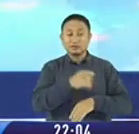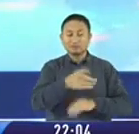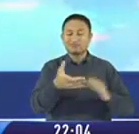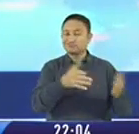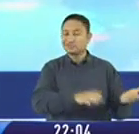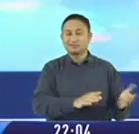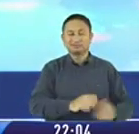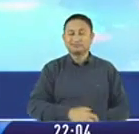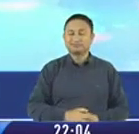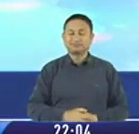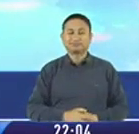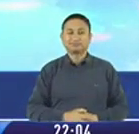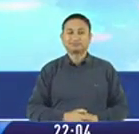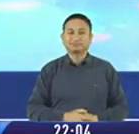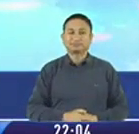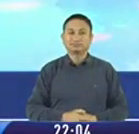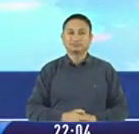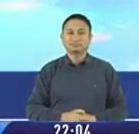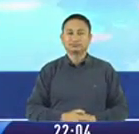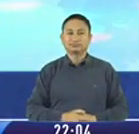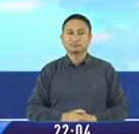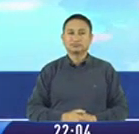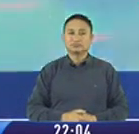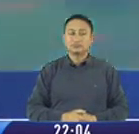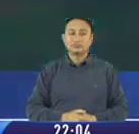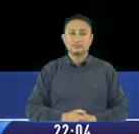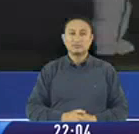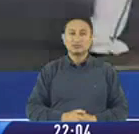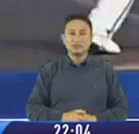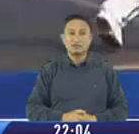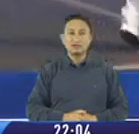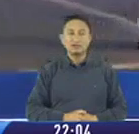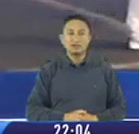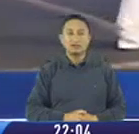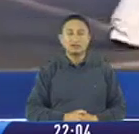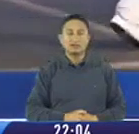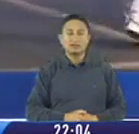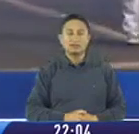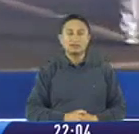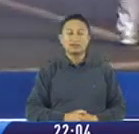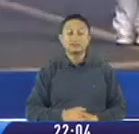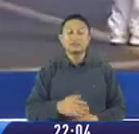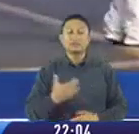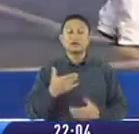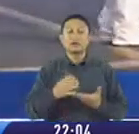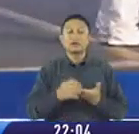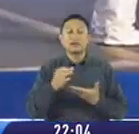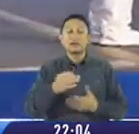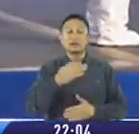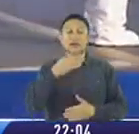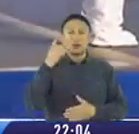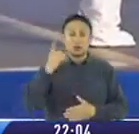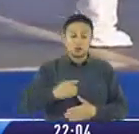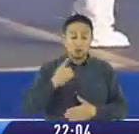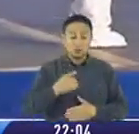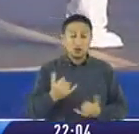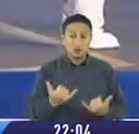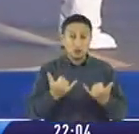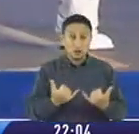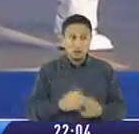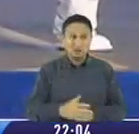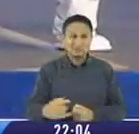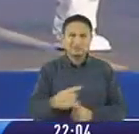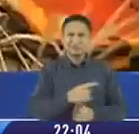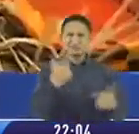confirmó que lamentablemente había fallecido. El cantón Eloy Alfaro Durán vive una serie de